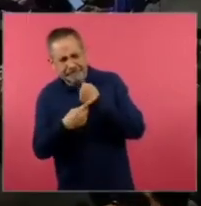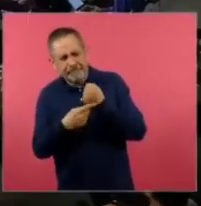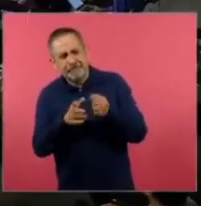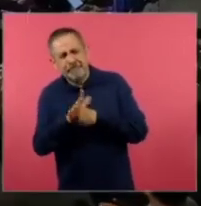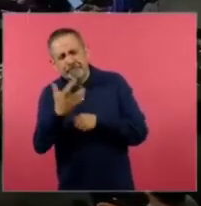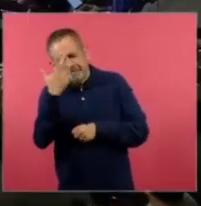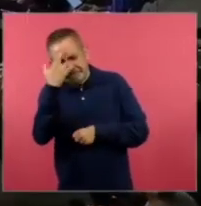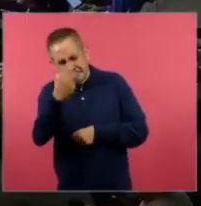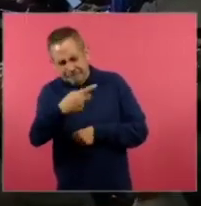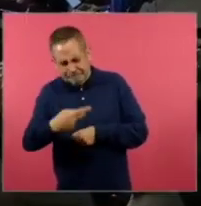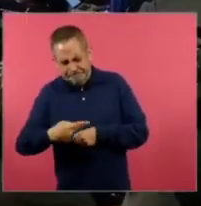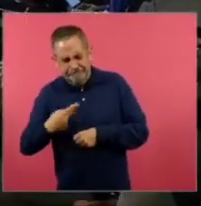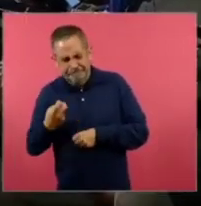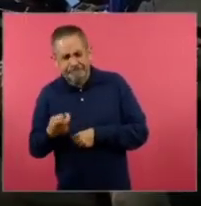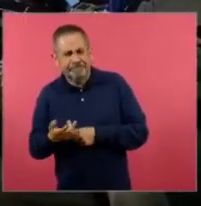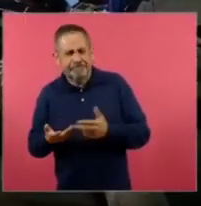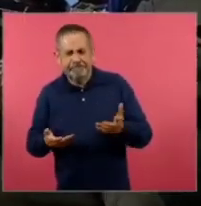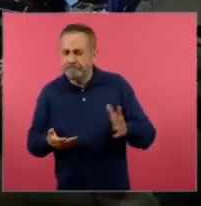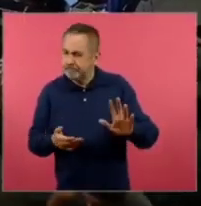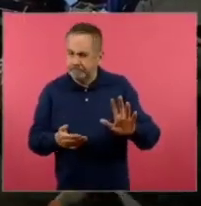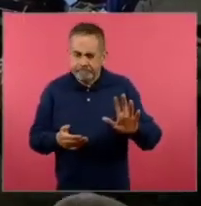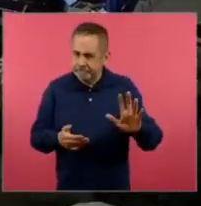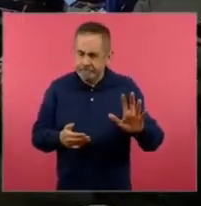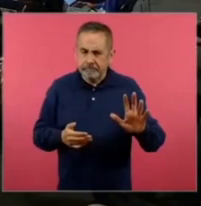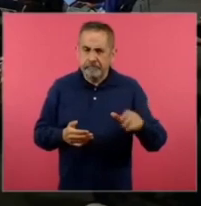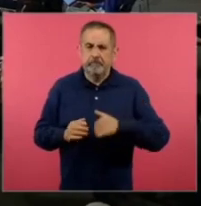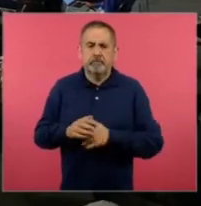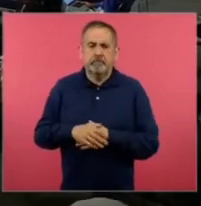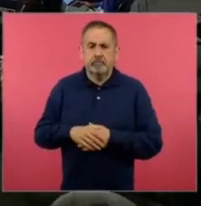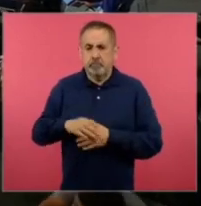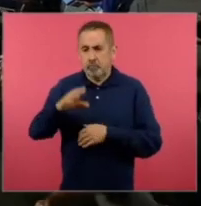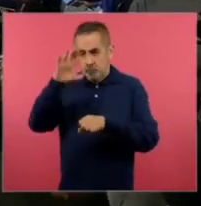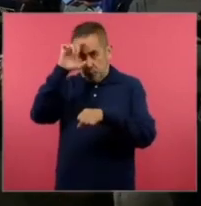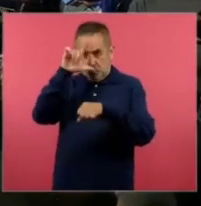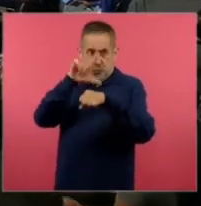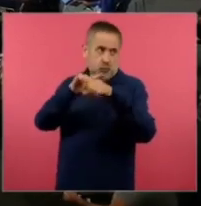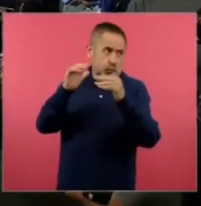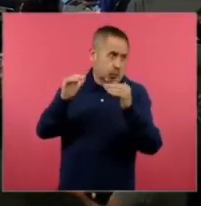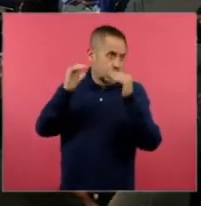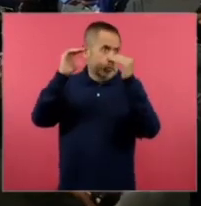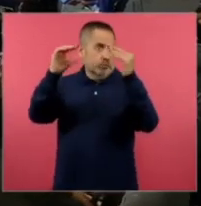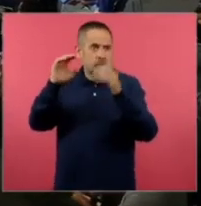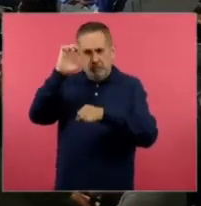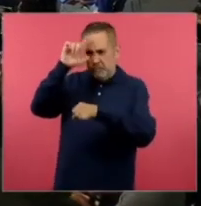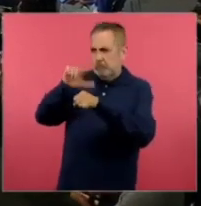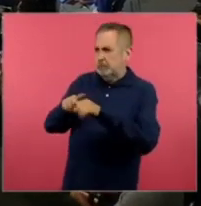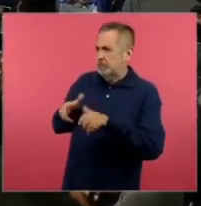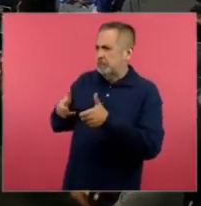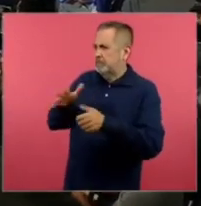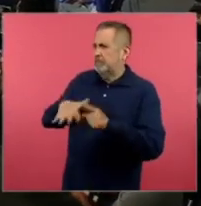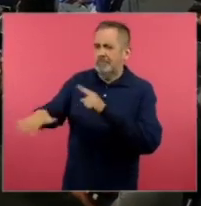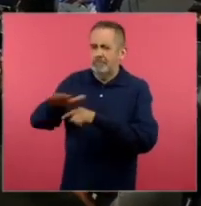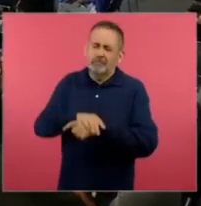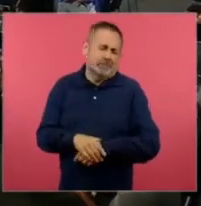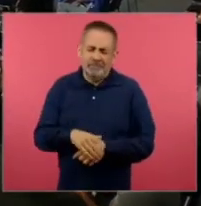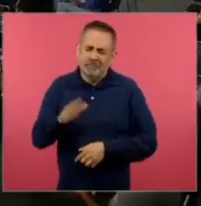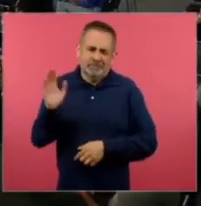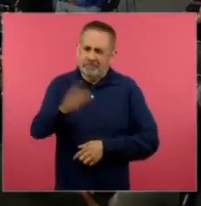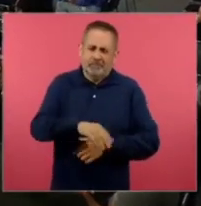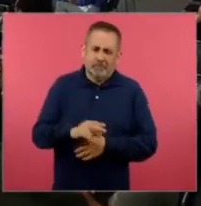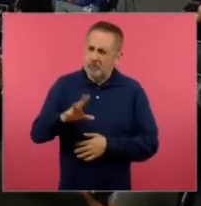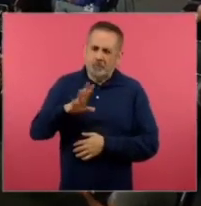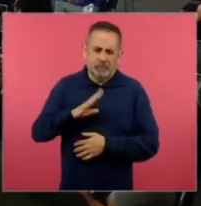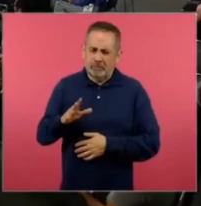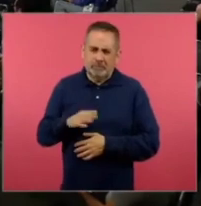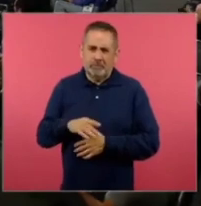decir, los criterios sobre la alta cultura y la cultura popular son criterios obsoletos en el arte desde